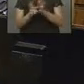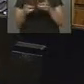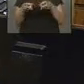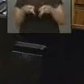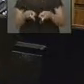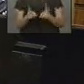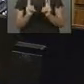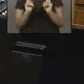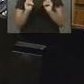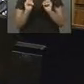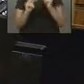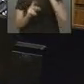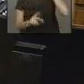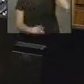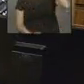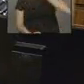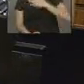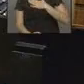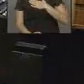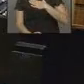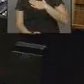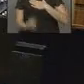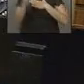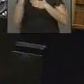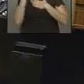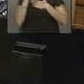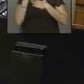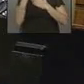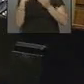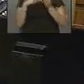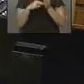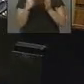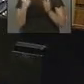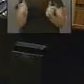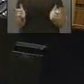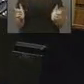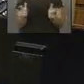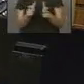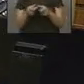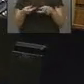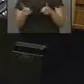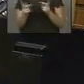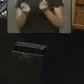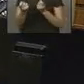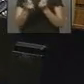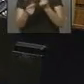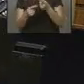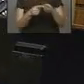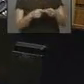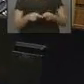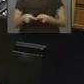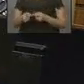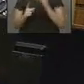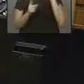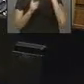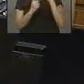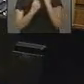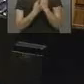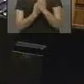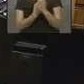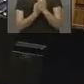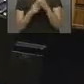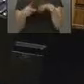humanos. Antes, en noviembre del 2002, el Comité de Derechos Económicos, Sociales y Culturales